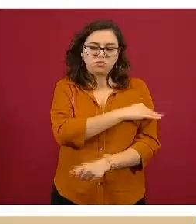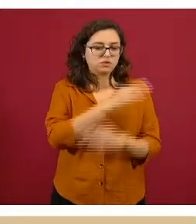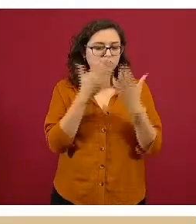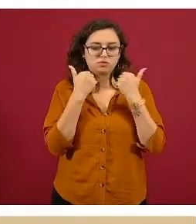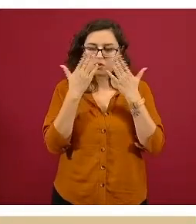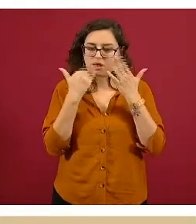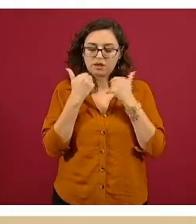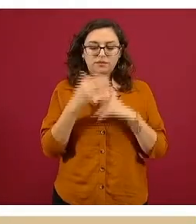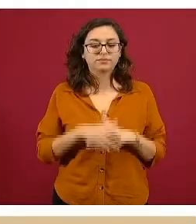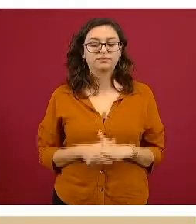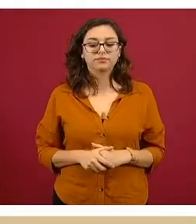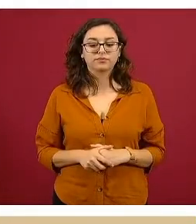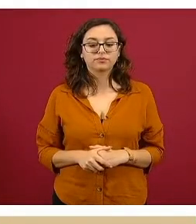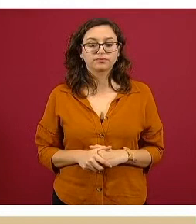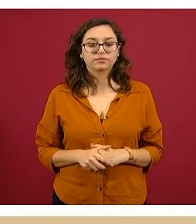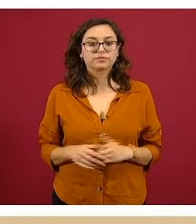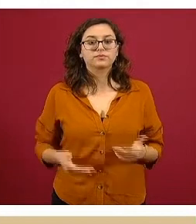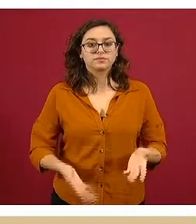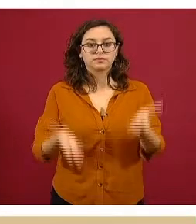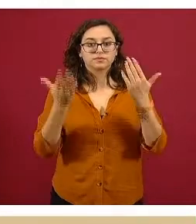dando a este momento. Ahora bien,